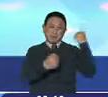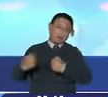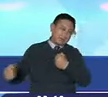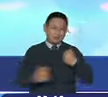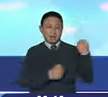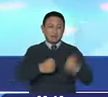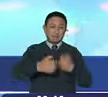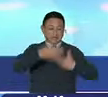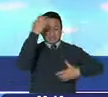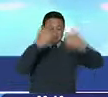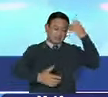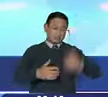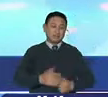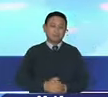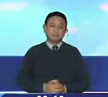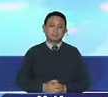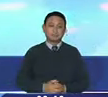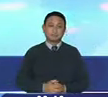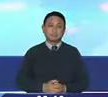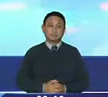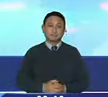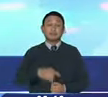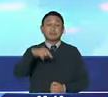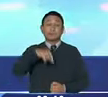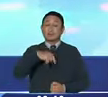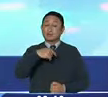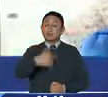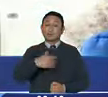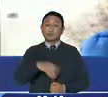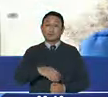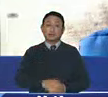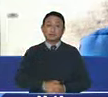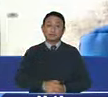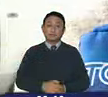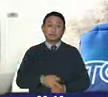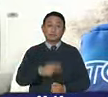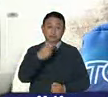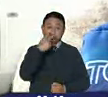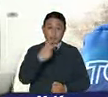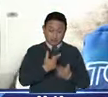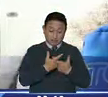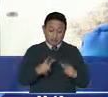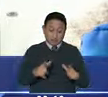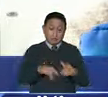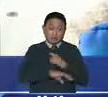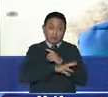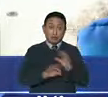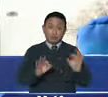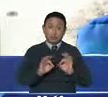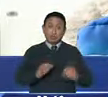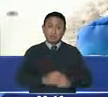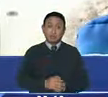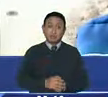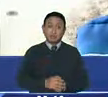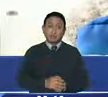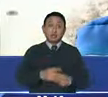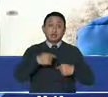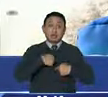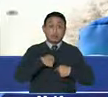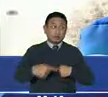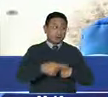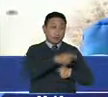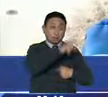los insultos y golpes de puño. Les cayeron con todo. Como pueden ver, estoy libre ya que no fue un robo. Sí, yo estaba cobrando un dinero